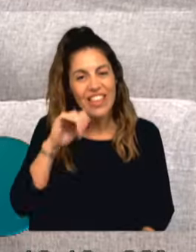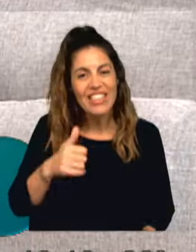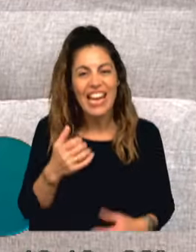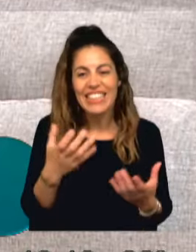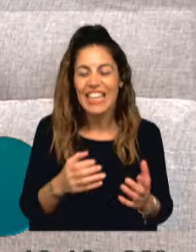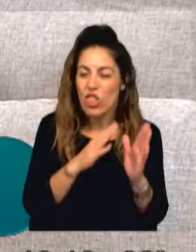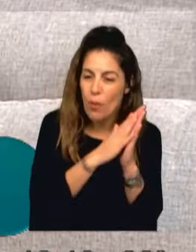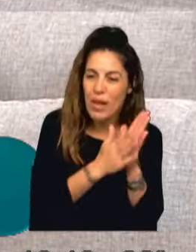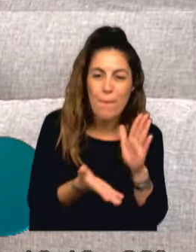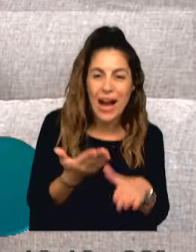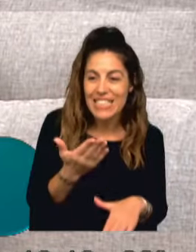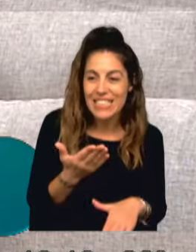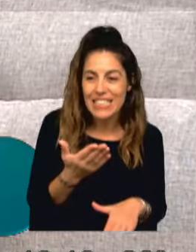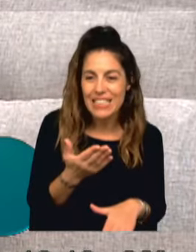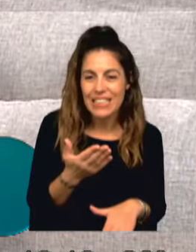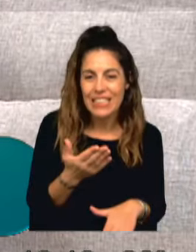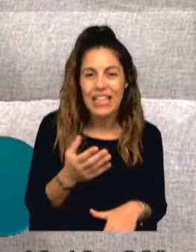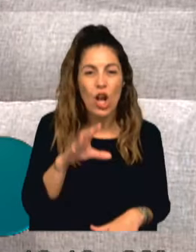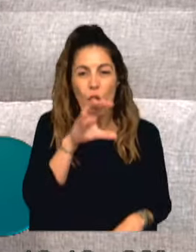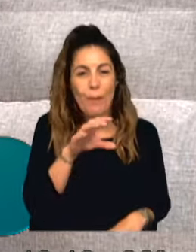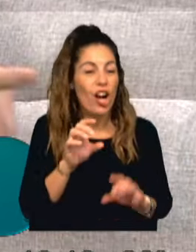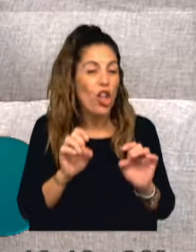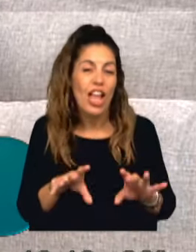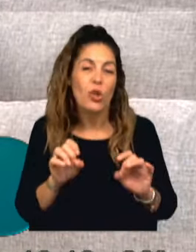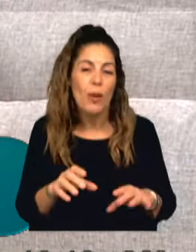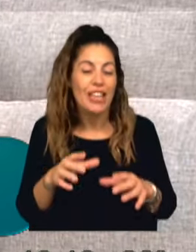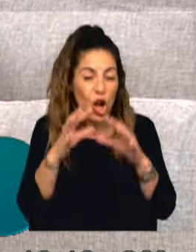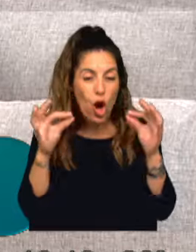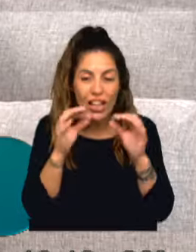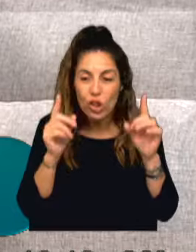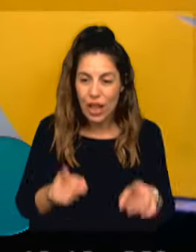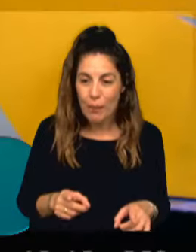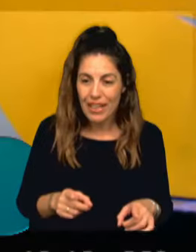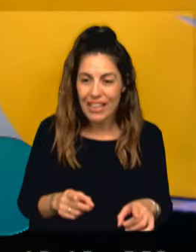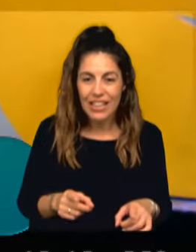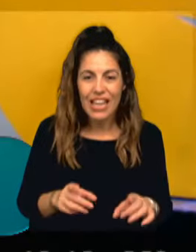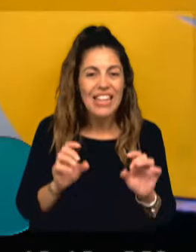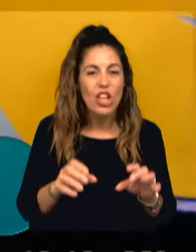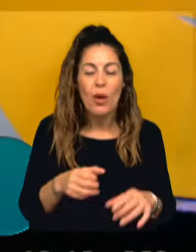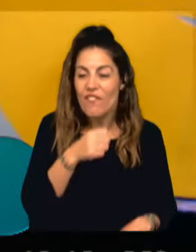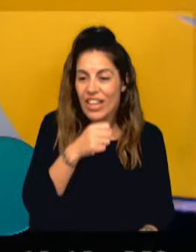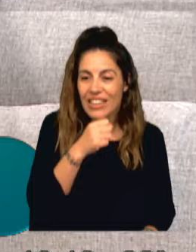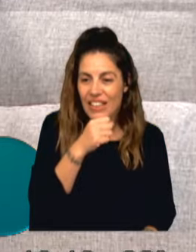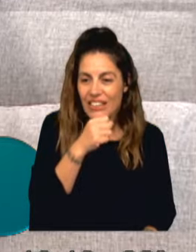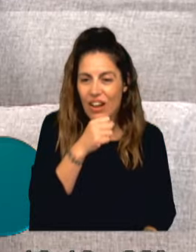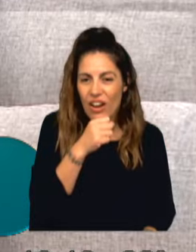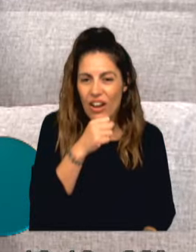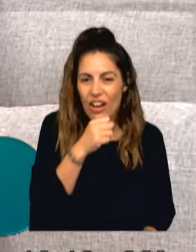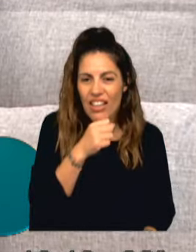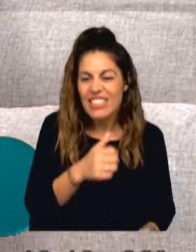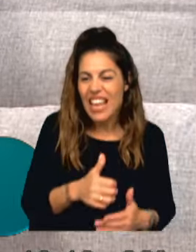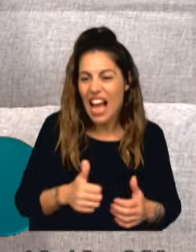dormir más de lo que sucede los perros naturalmente los gatos también pero naturalmente cuando son veteranos tienden a